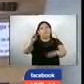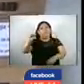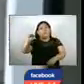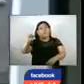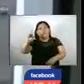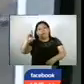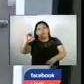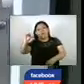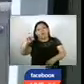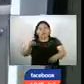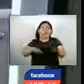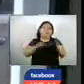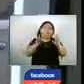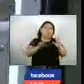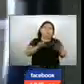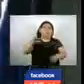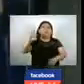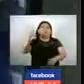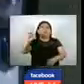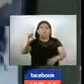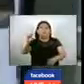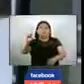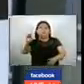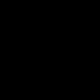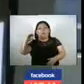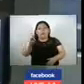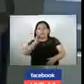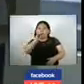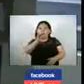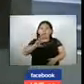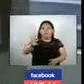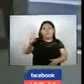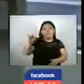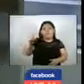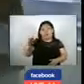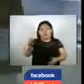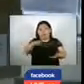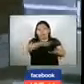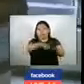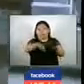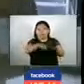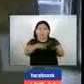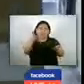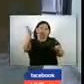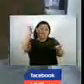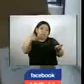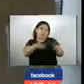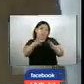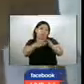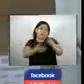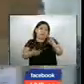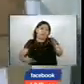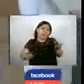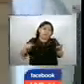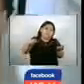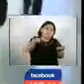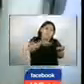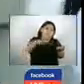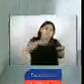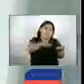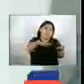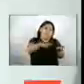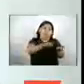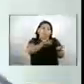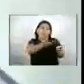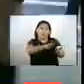Pérez Franco y Federico Antonio Varías. Según Fiscalía, estas personas recibieron dinero de casa presidencial y lo desviaron a